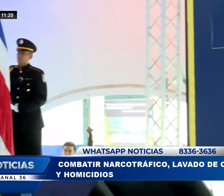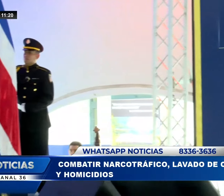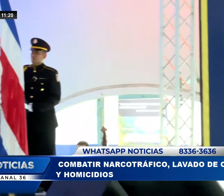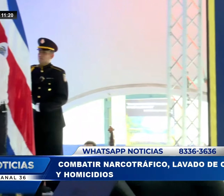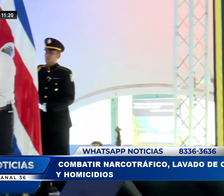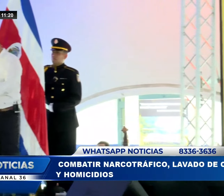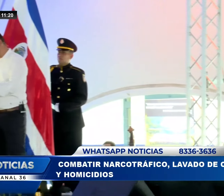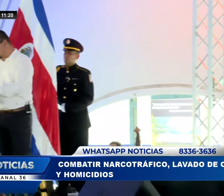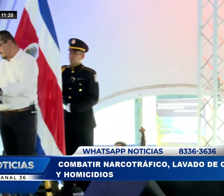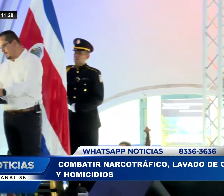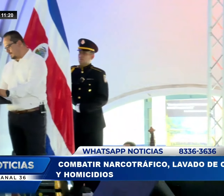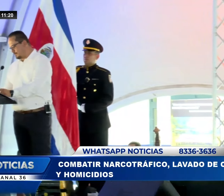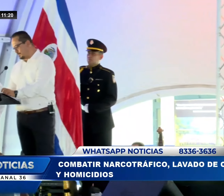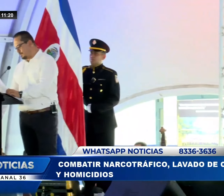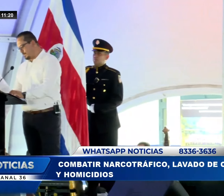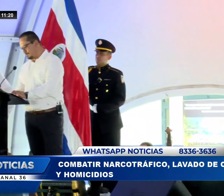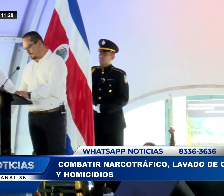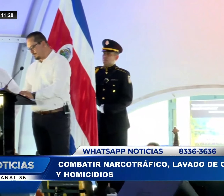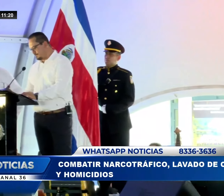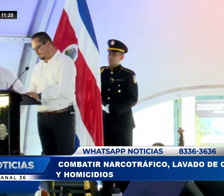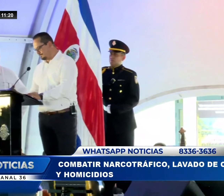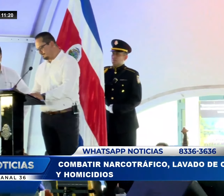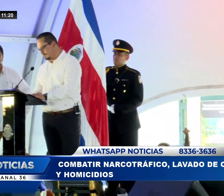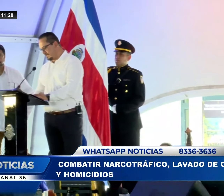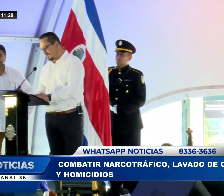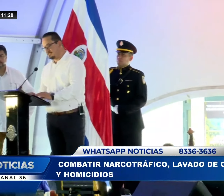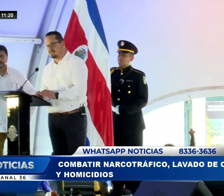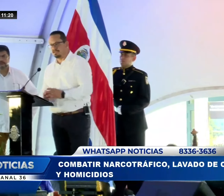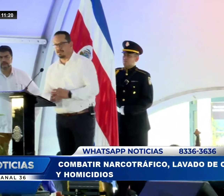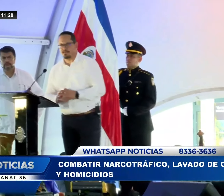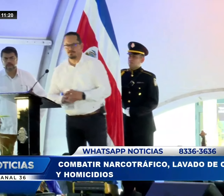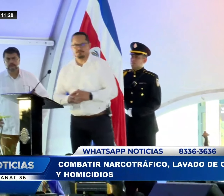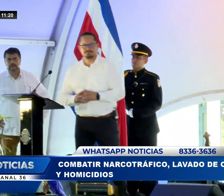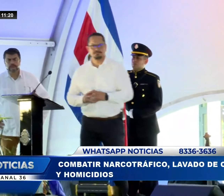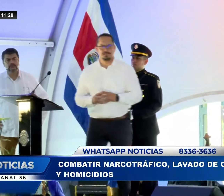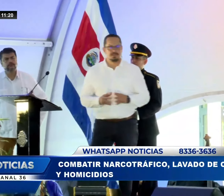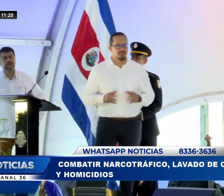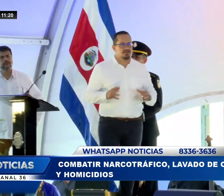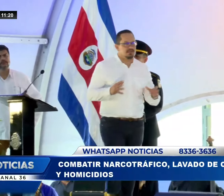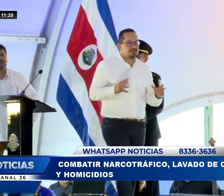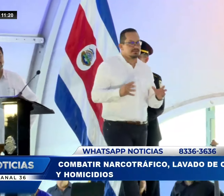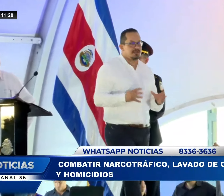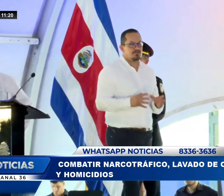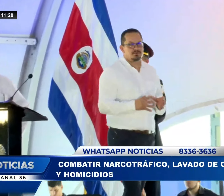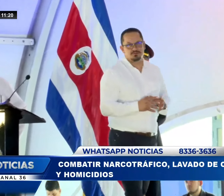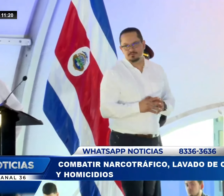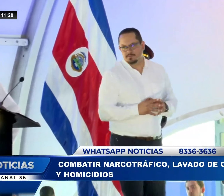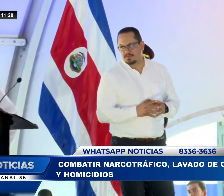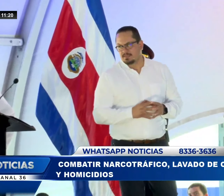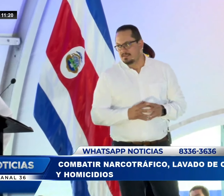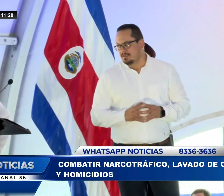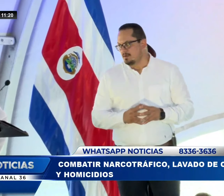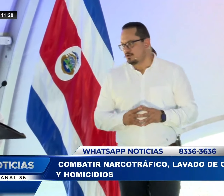Finalmente, quiero hablarles de un tema que nos preocupa a todos, y es el sicariato.